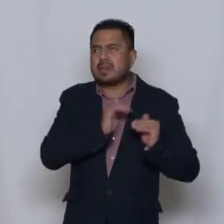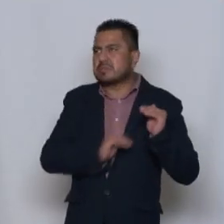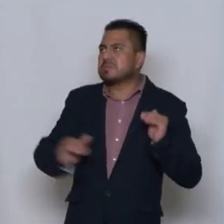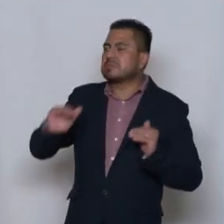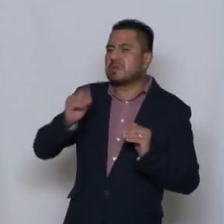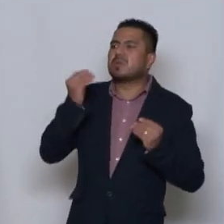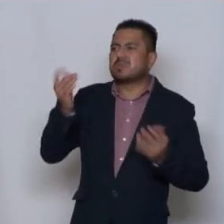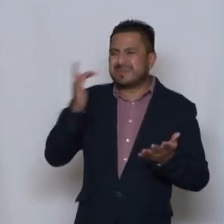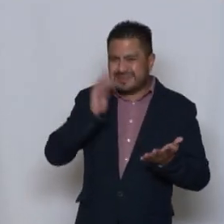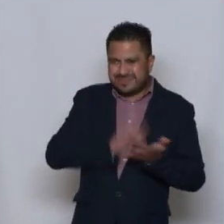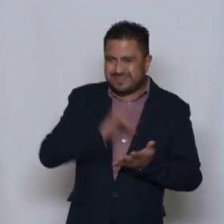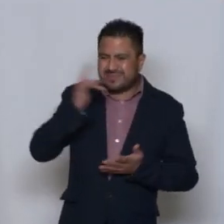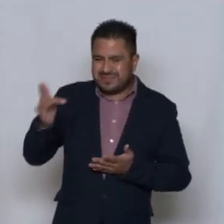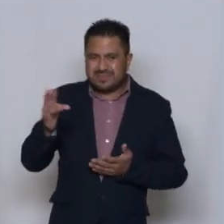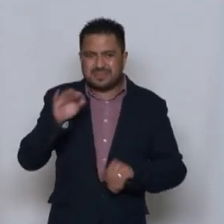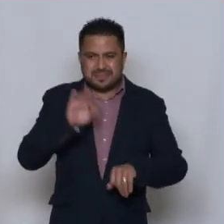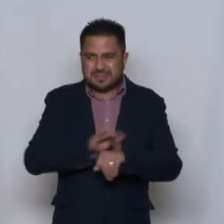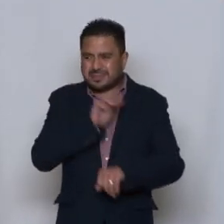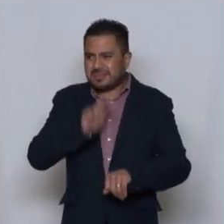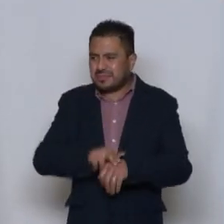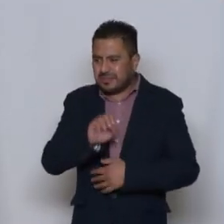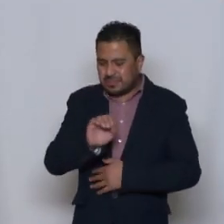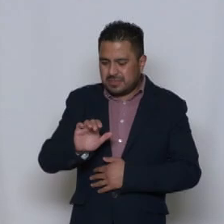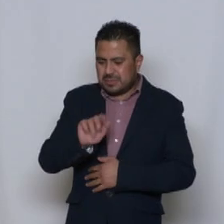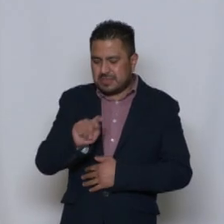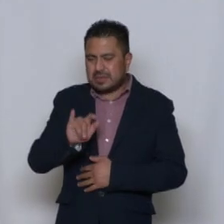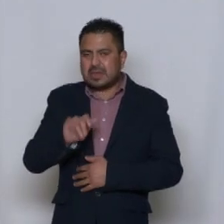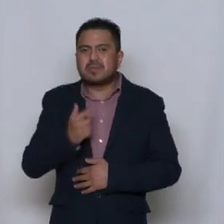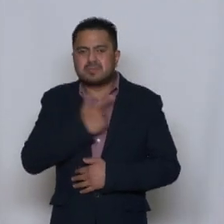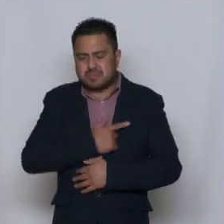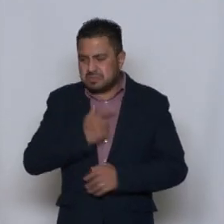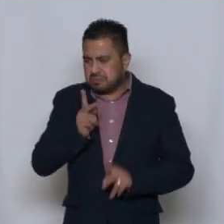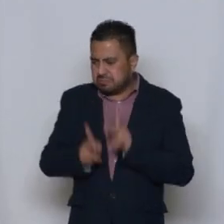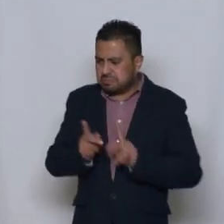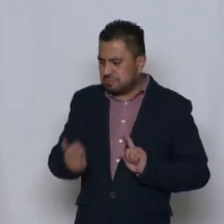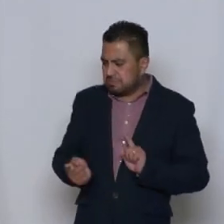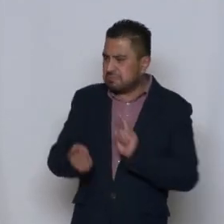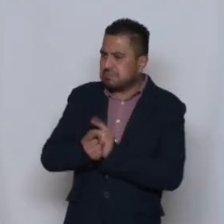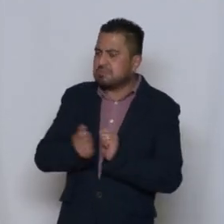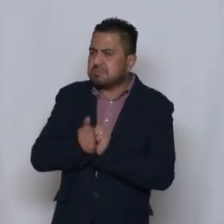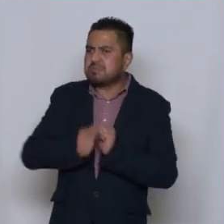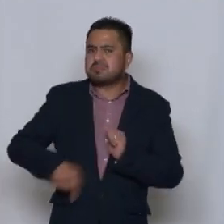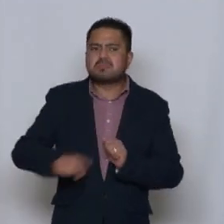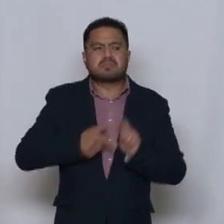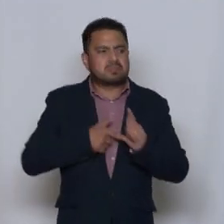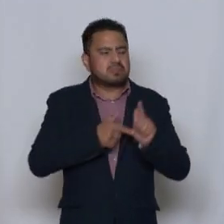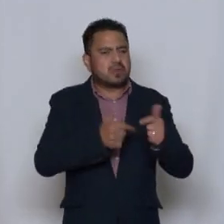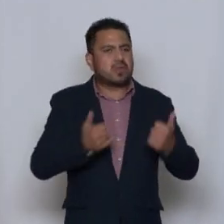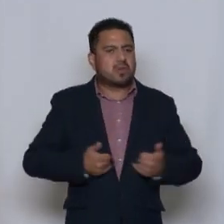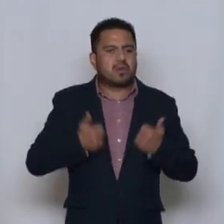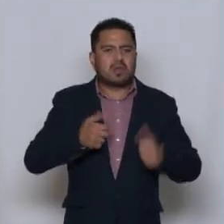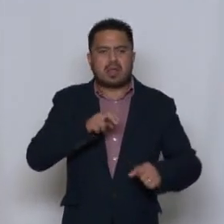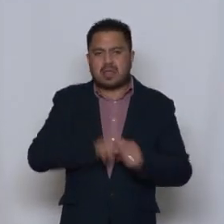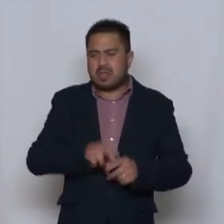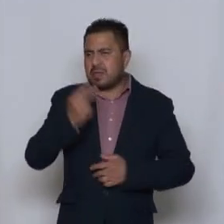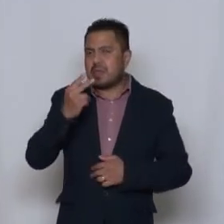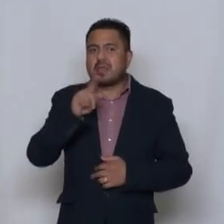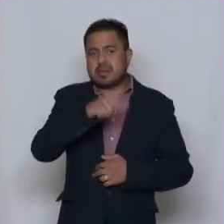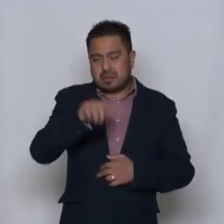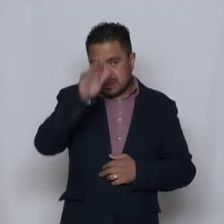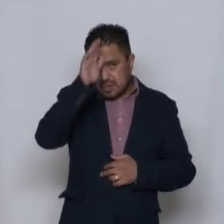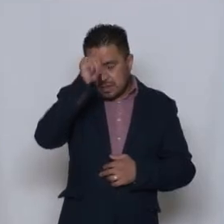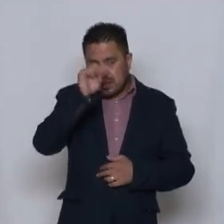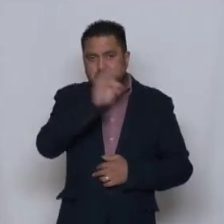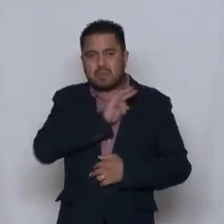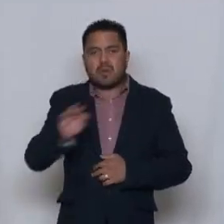pues muchísimas gracias, doctor Octavio Miramontes. Un gusto platicar con ustedes y continuamos en Jóvenes en TV. Recuerden que